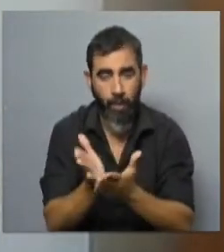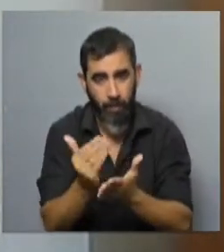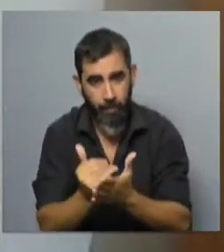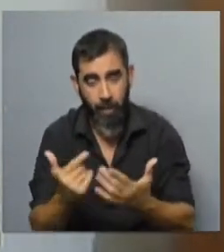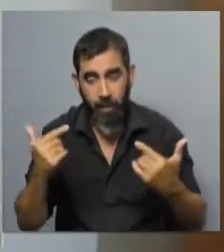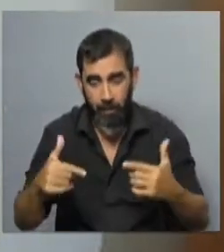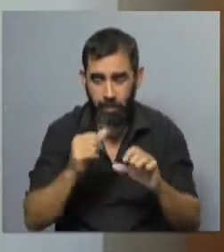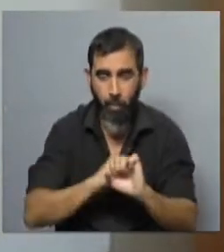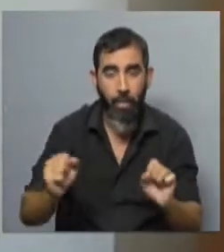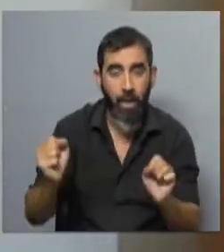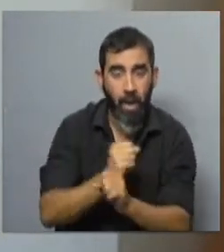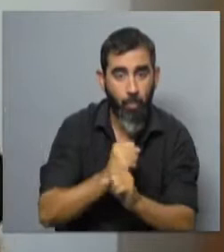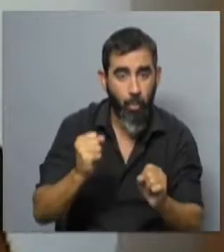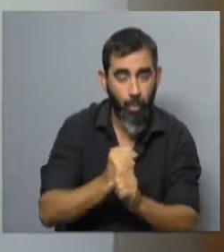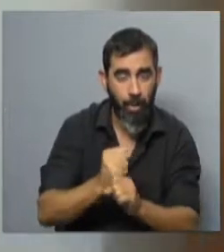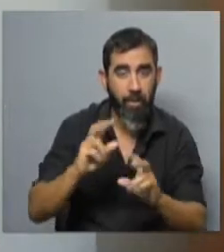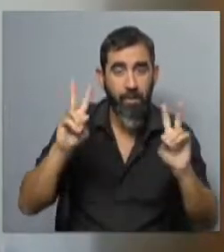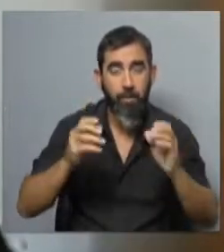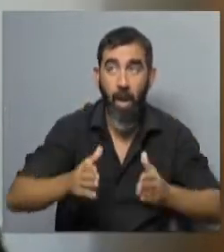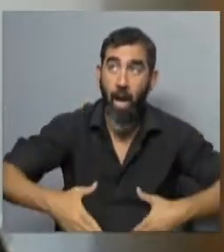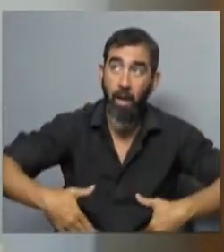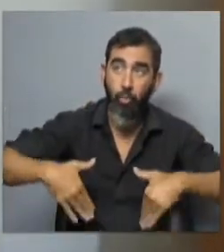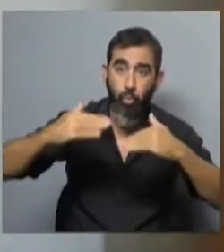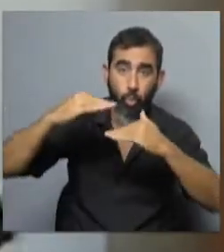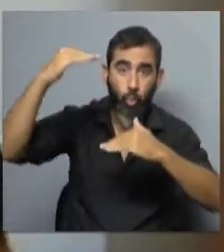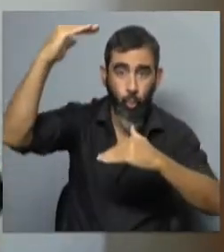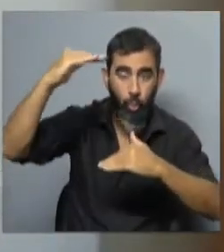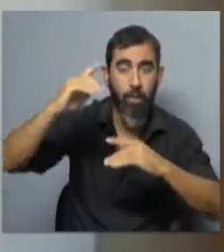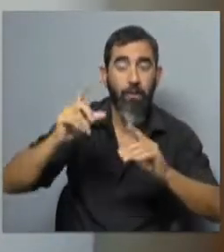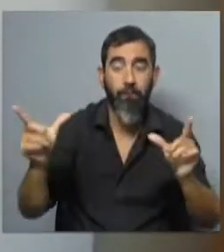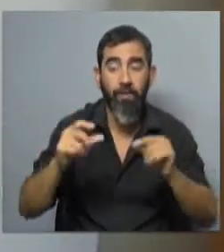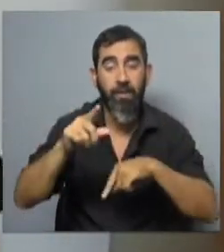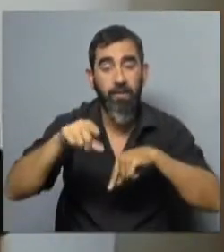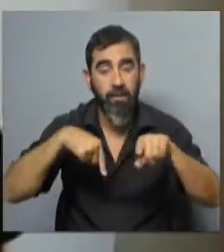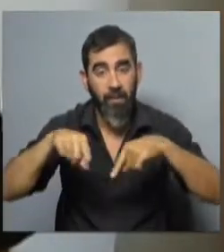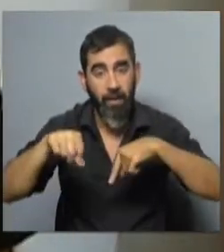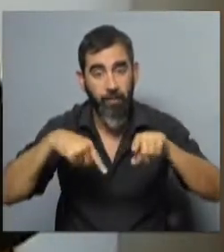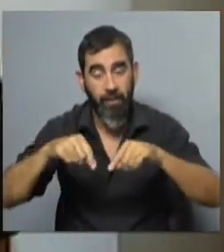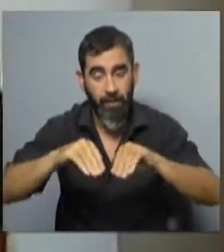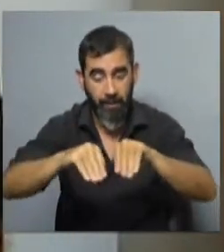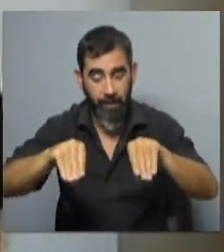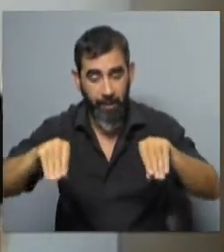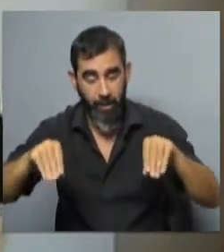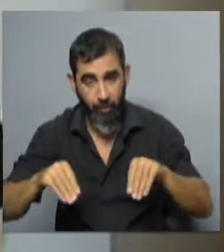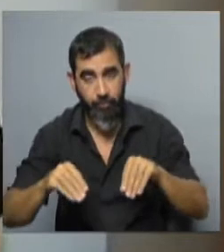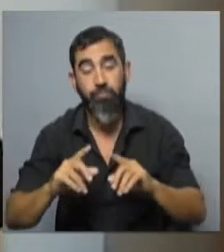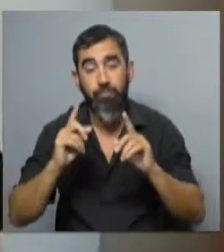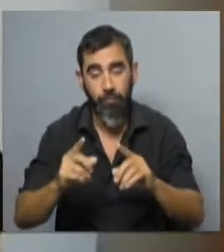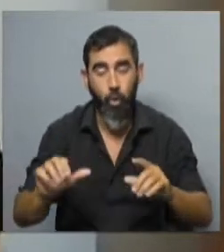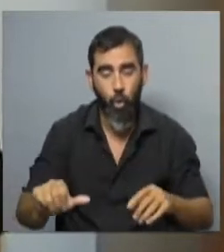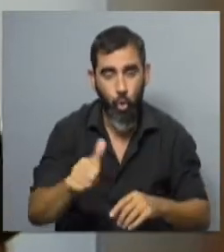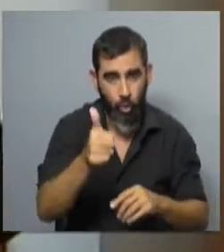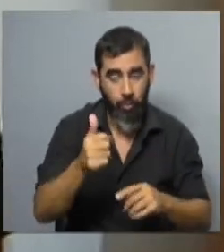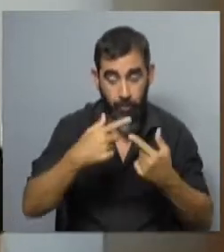que se aprobaran el tema de la altura, lograr terminar los trámites del terreno y lo logramos.